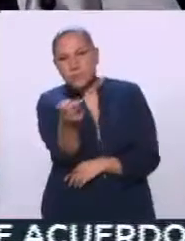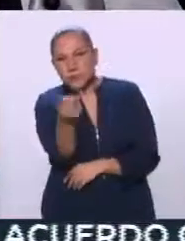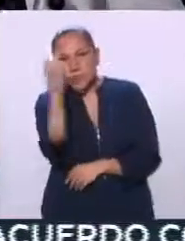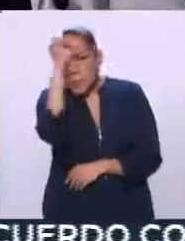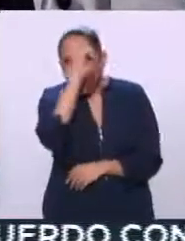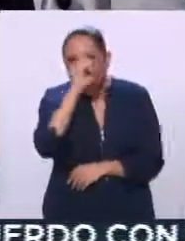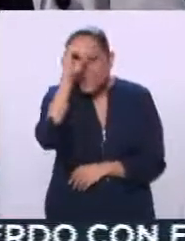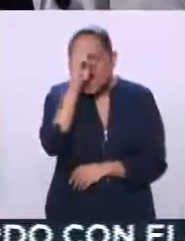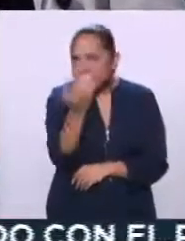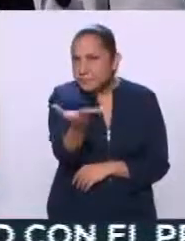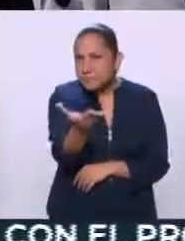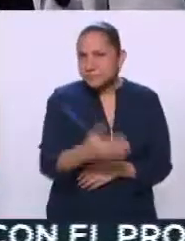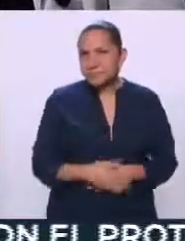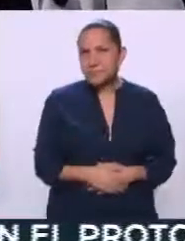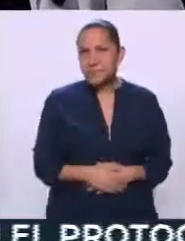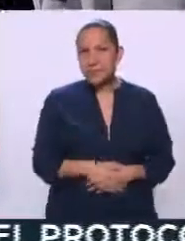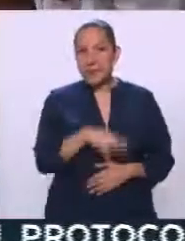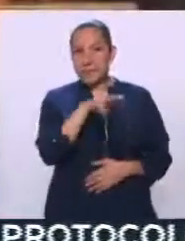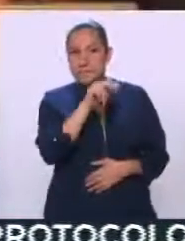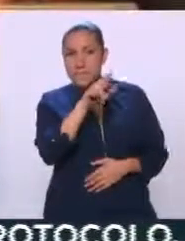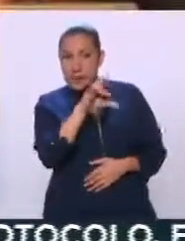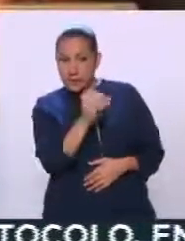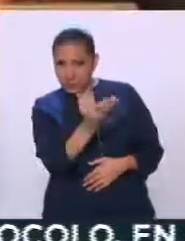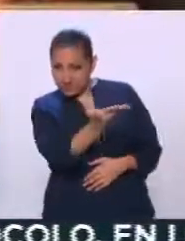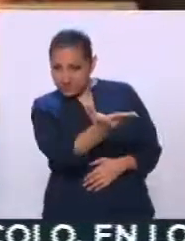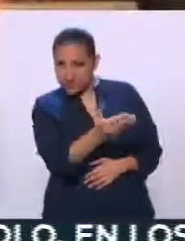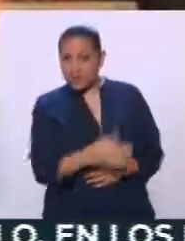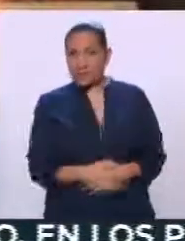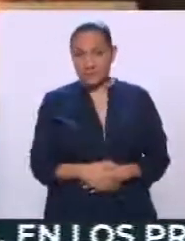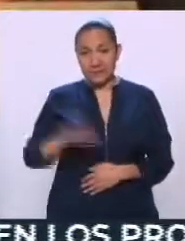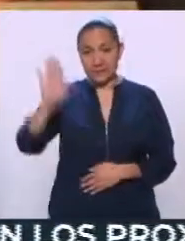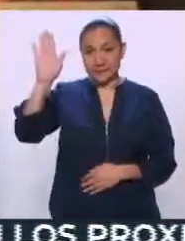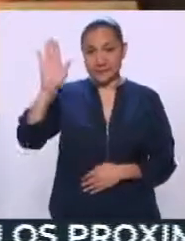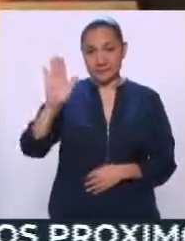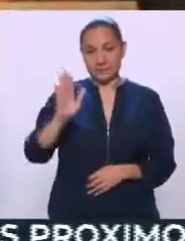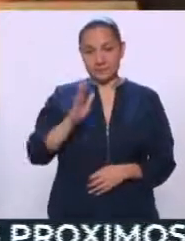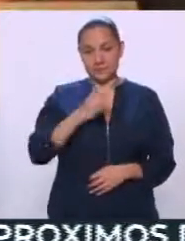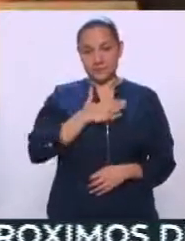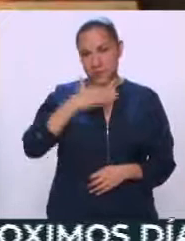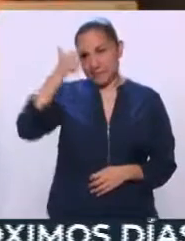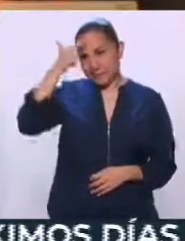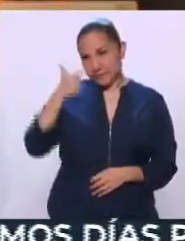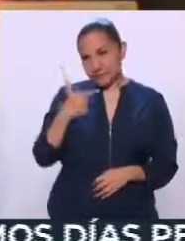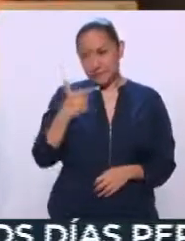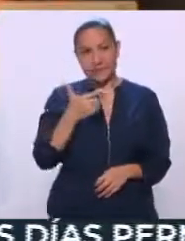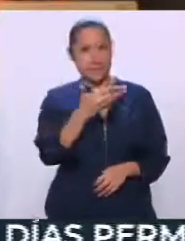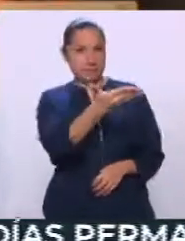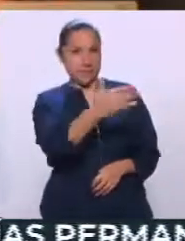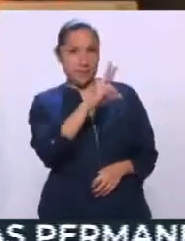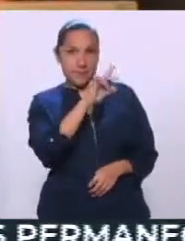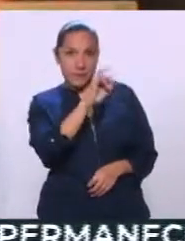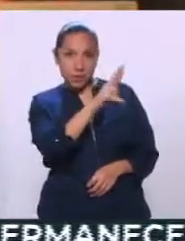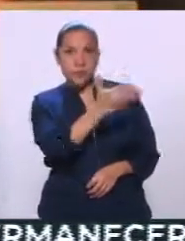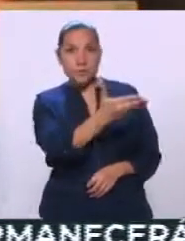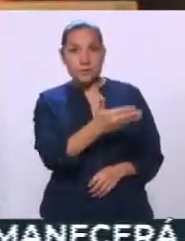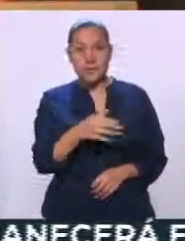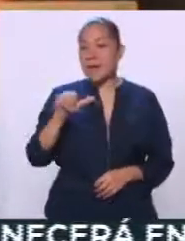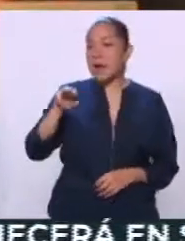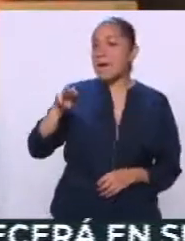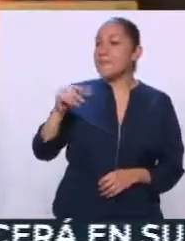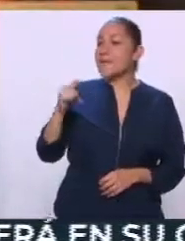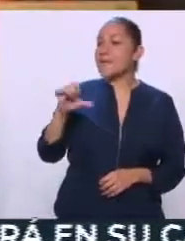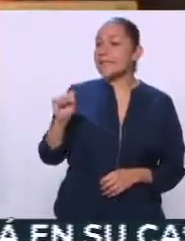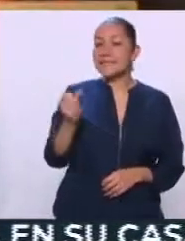¿Están ahí? ¿Mario? Sí. Adelante. Hola, buenas noches. Escuchamos, Víctor. Amigues. No los veo. Amigues, con eso que luego nos equivocamos de género.